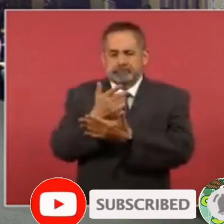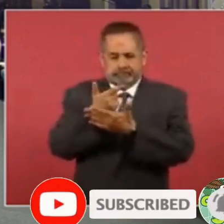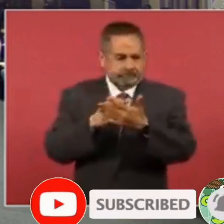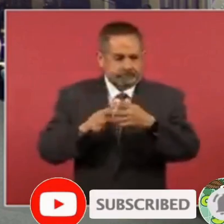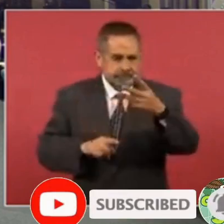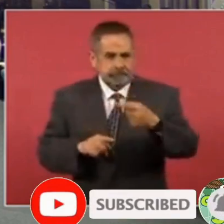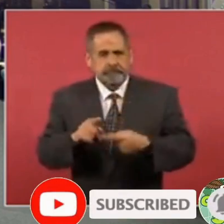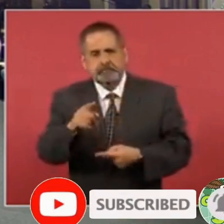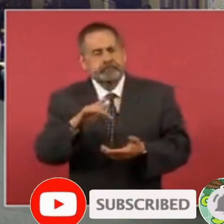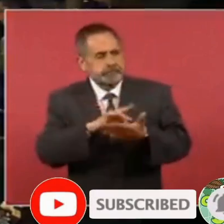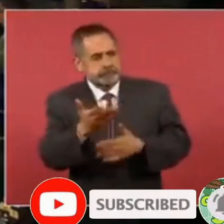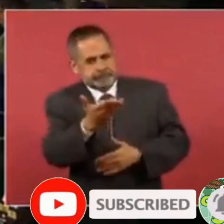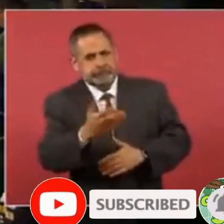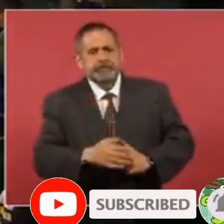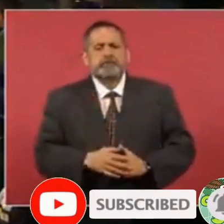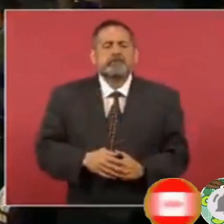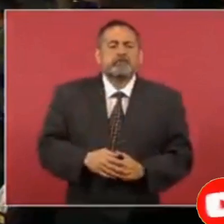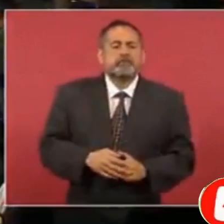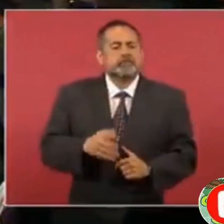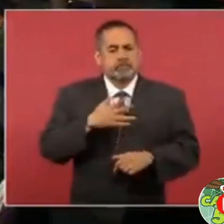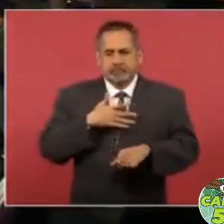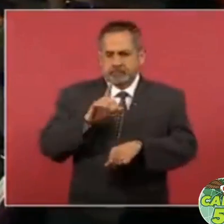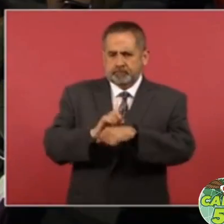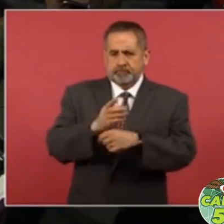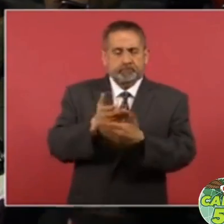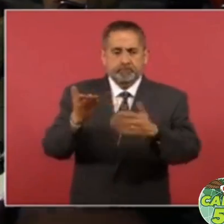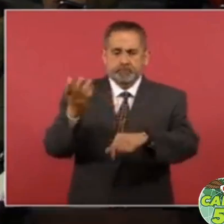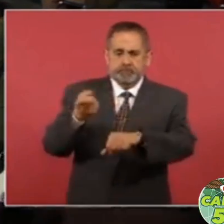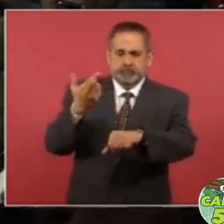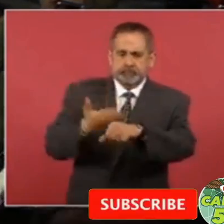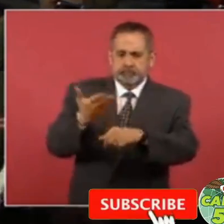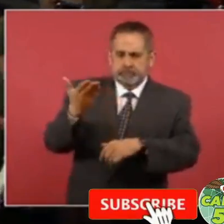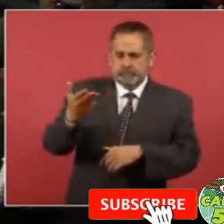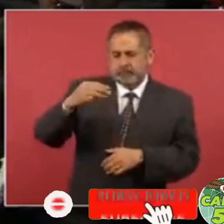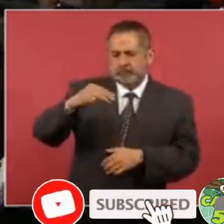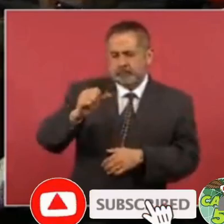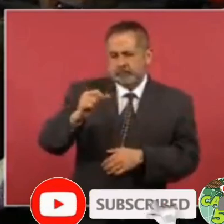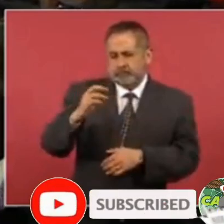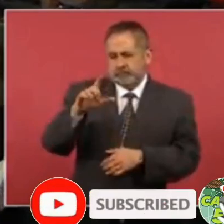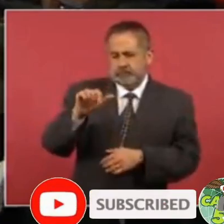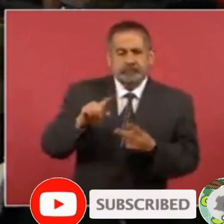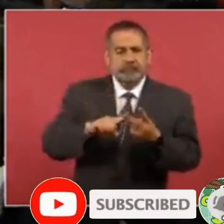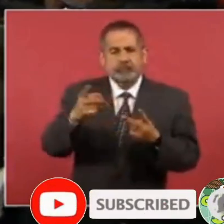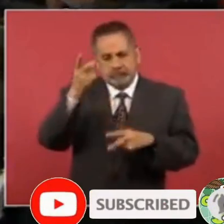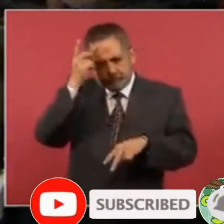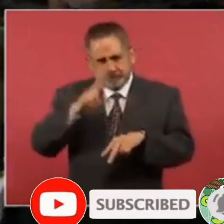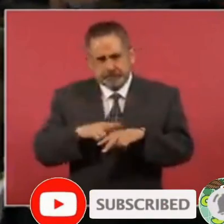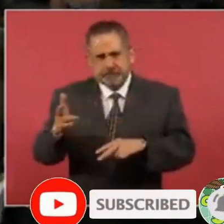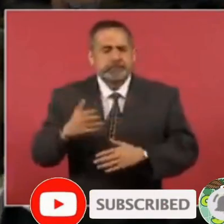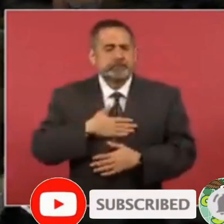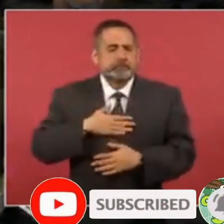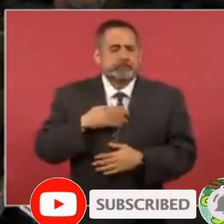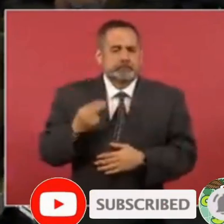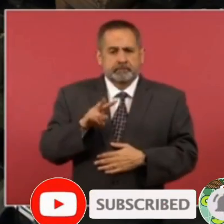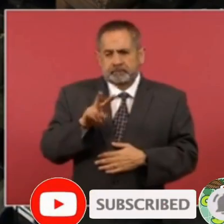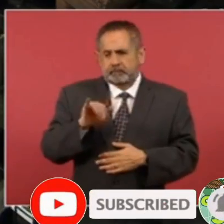Gracias. Gracias, presidente. Buenos días al secretario Marcelo Ebrard, al director. Víctor, buen día